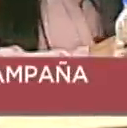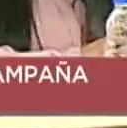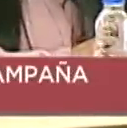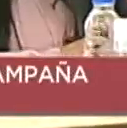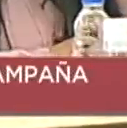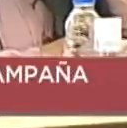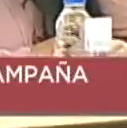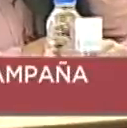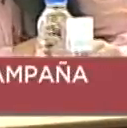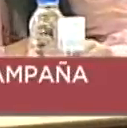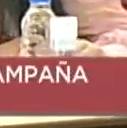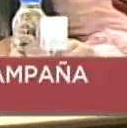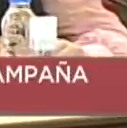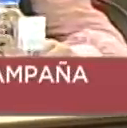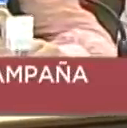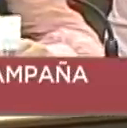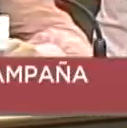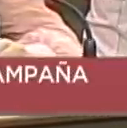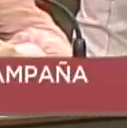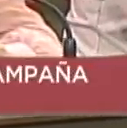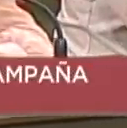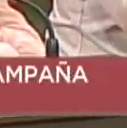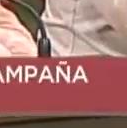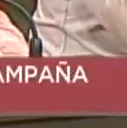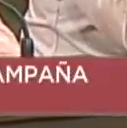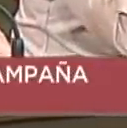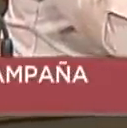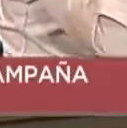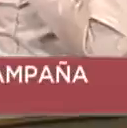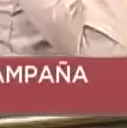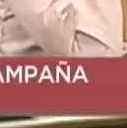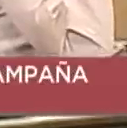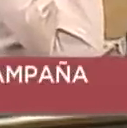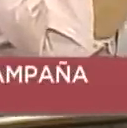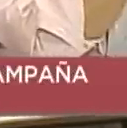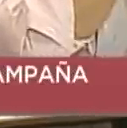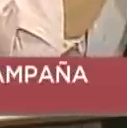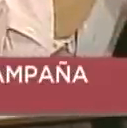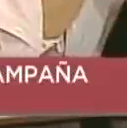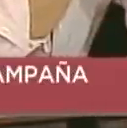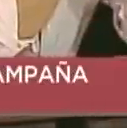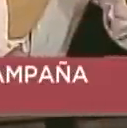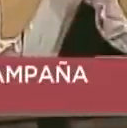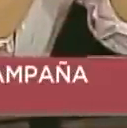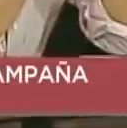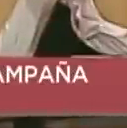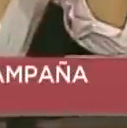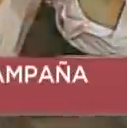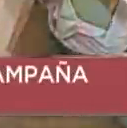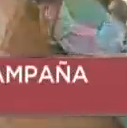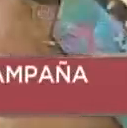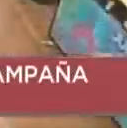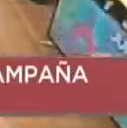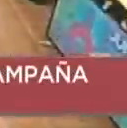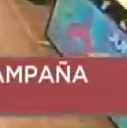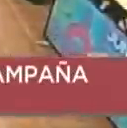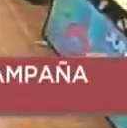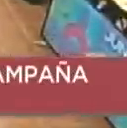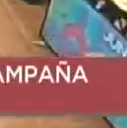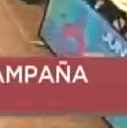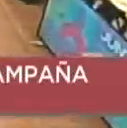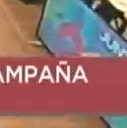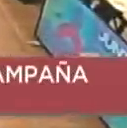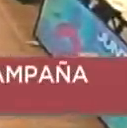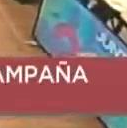Aristóbulo Isturiz. Y ahora tenemos esta reunión semanal de evaluación, planificación.